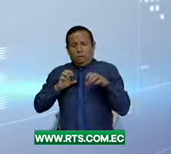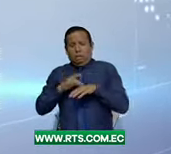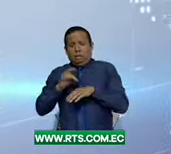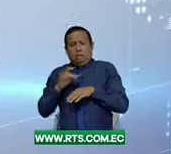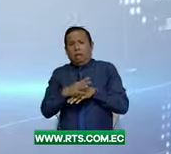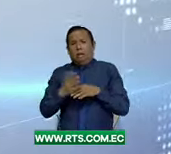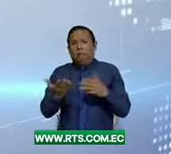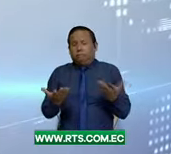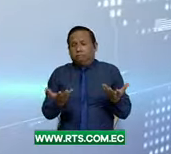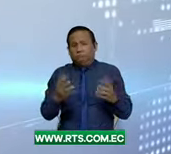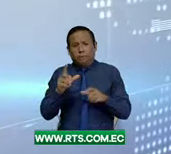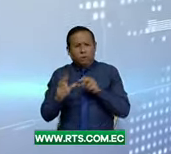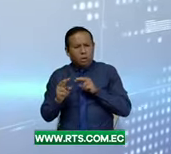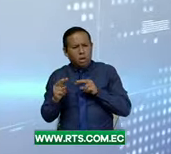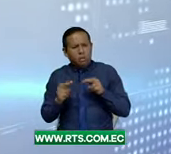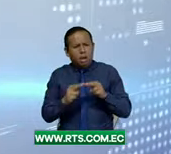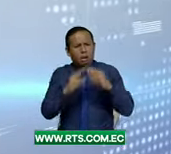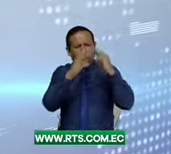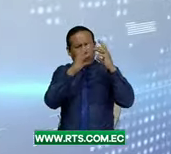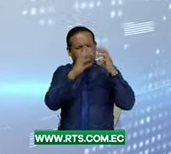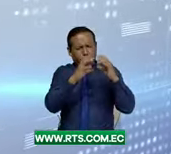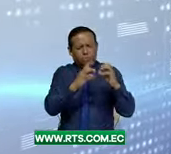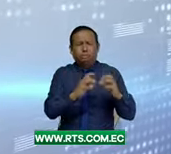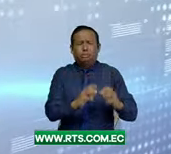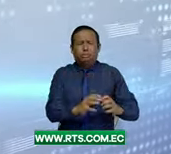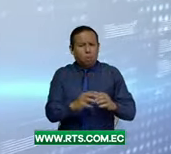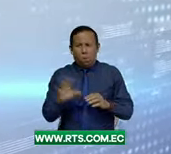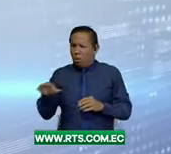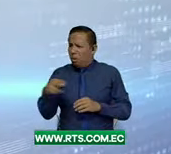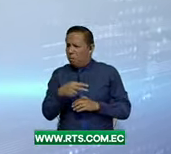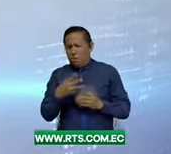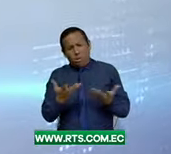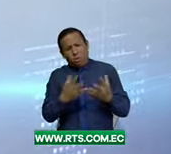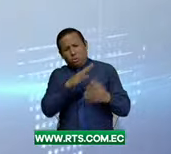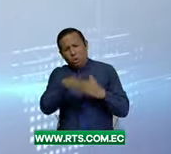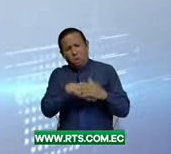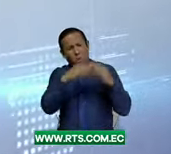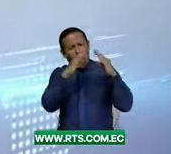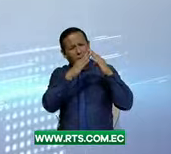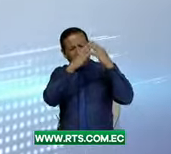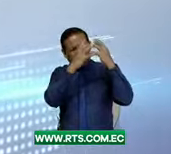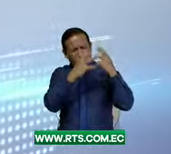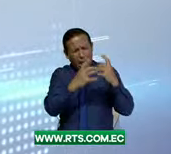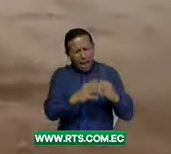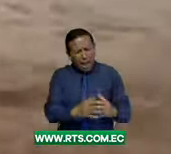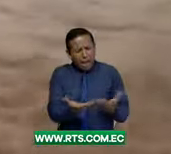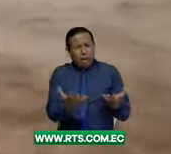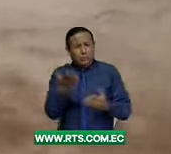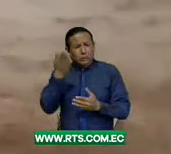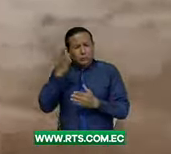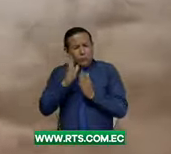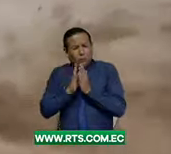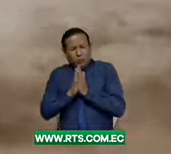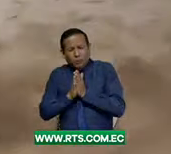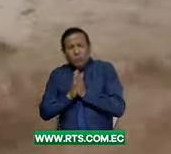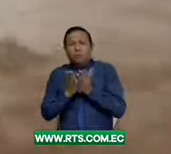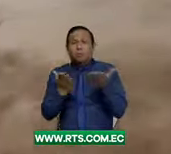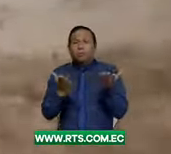del sector. Se fue todito, viejo, esa casa, Diosito. Otros